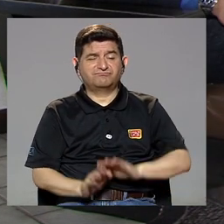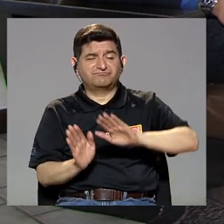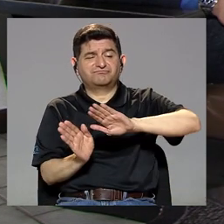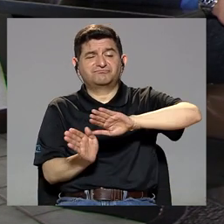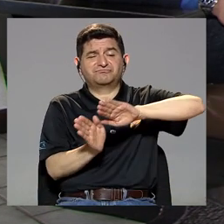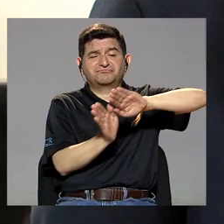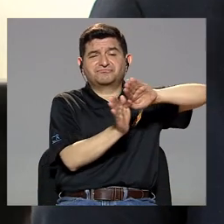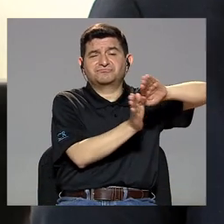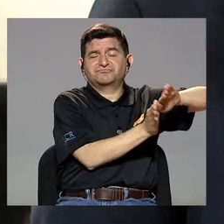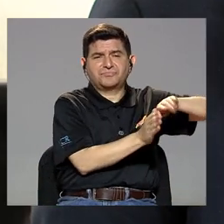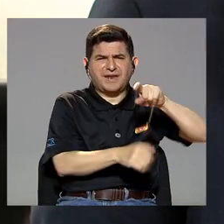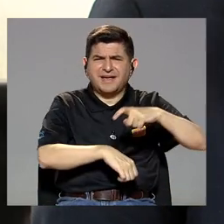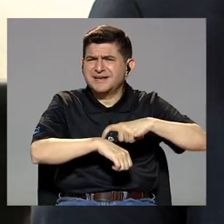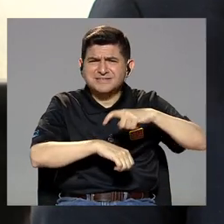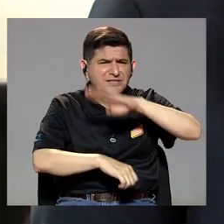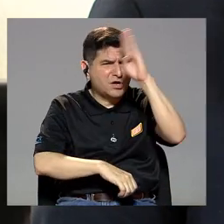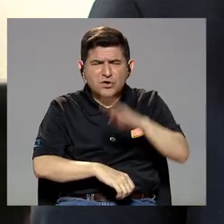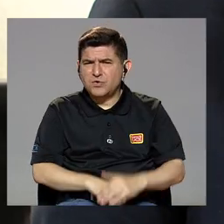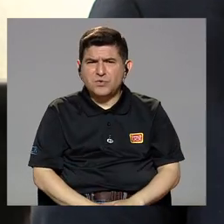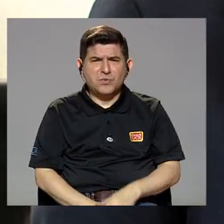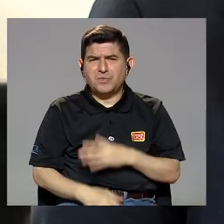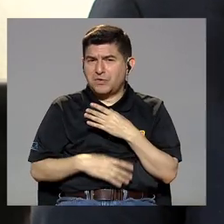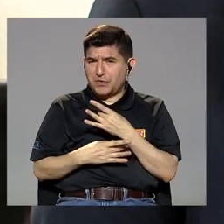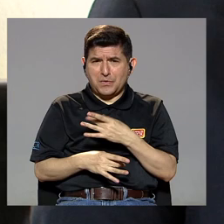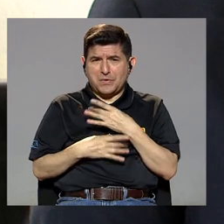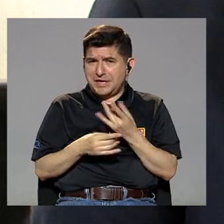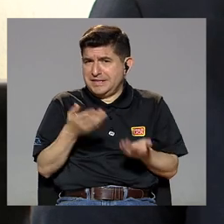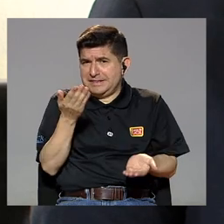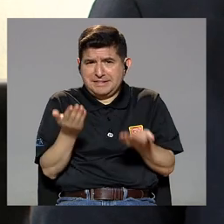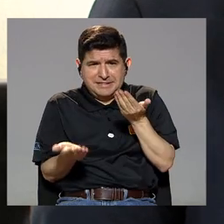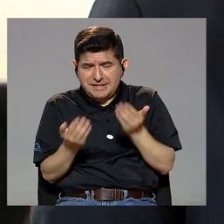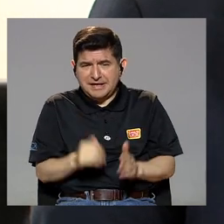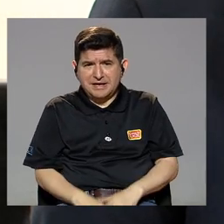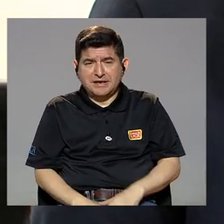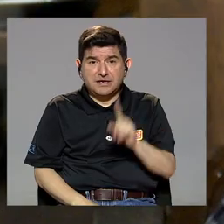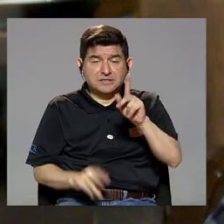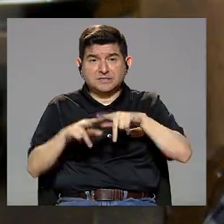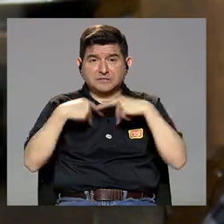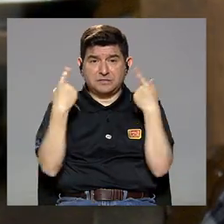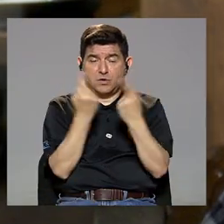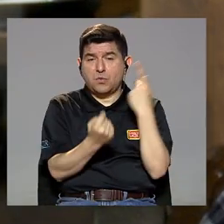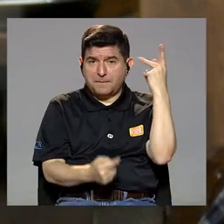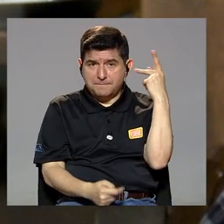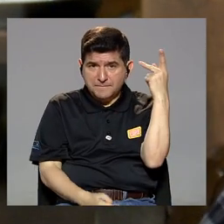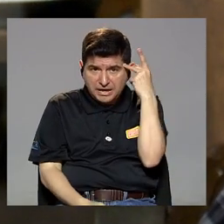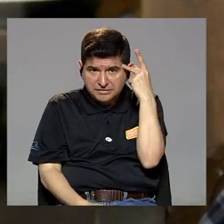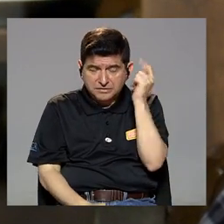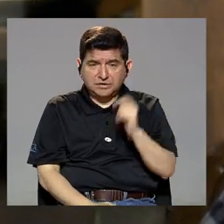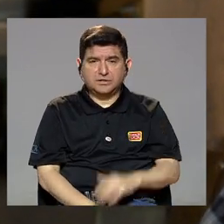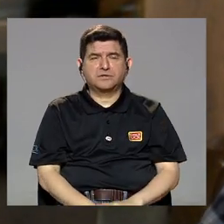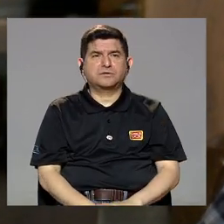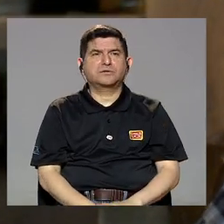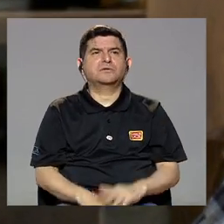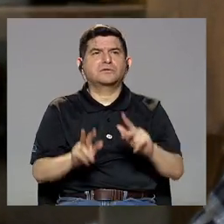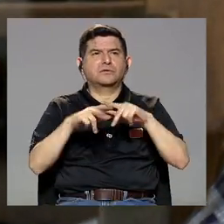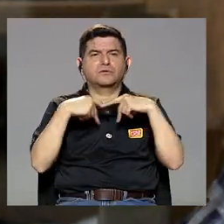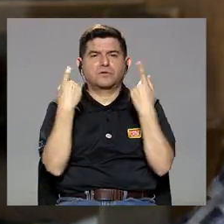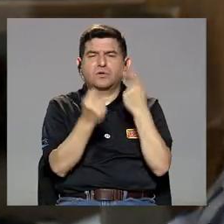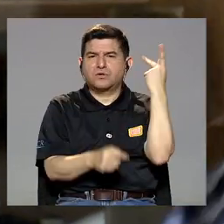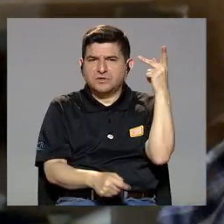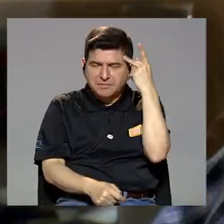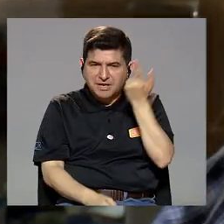en aquella época no me recibieron coqueteos de parte de algún partido político de partido político